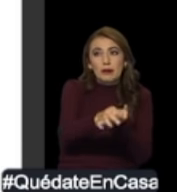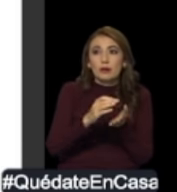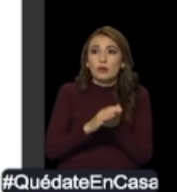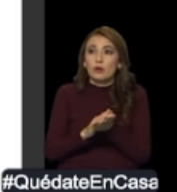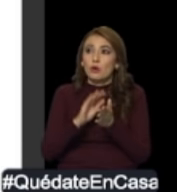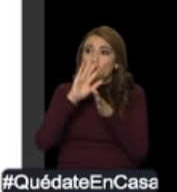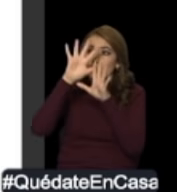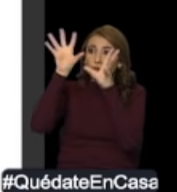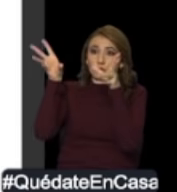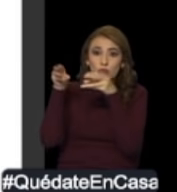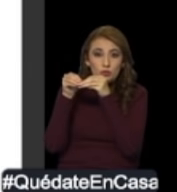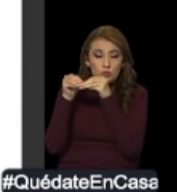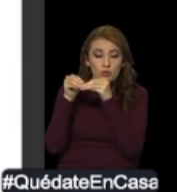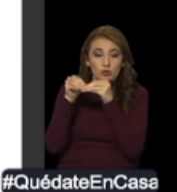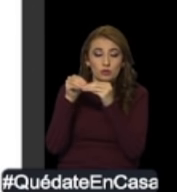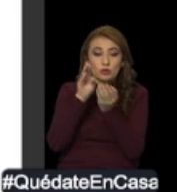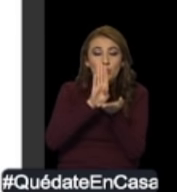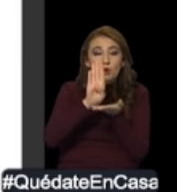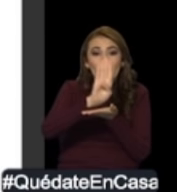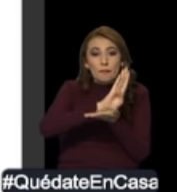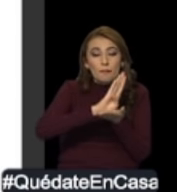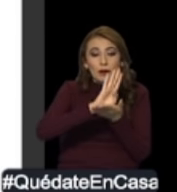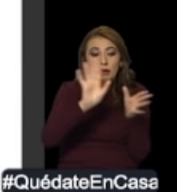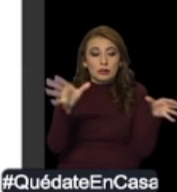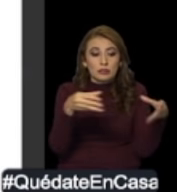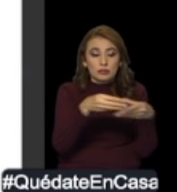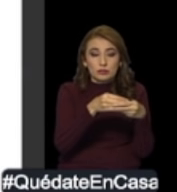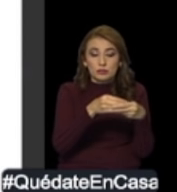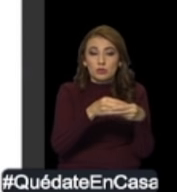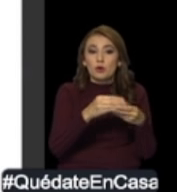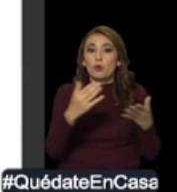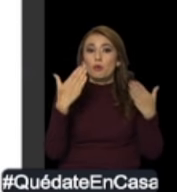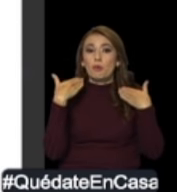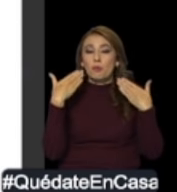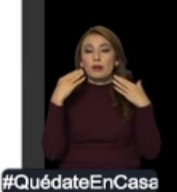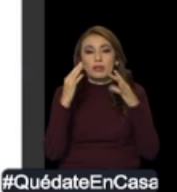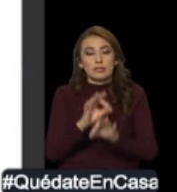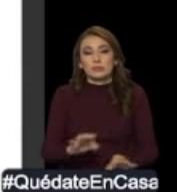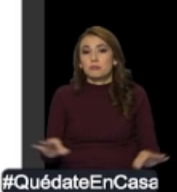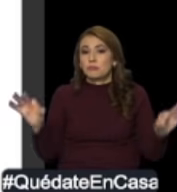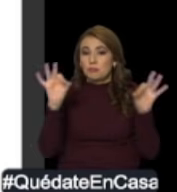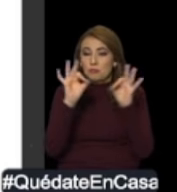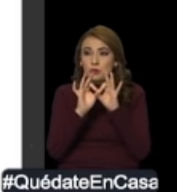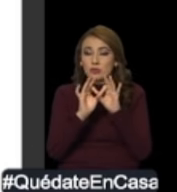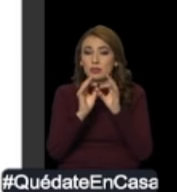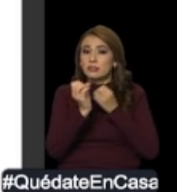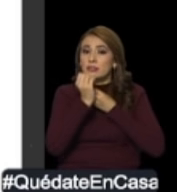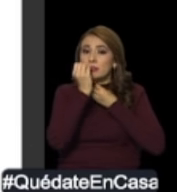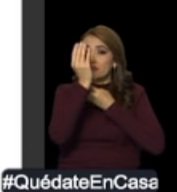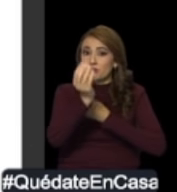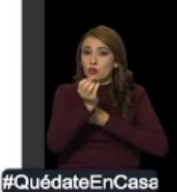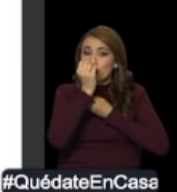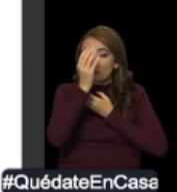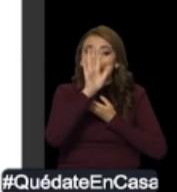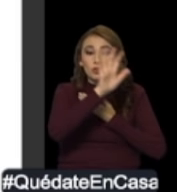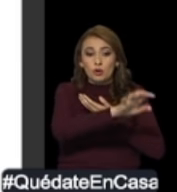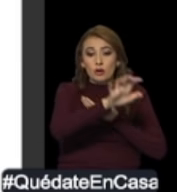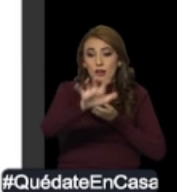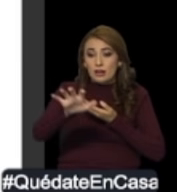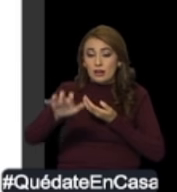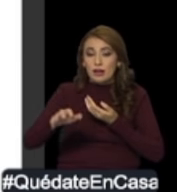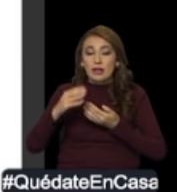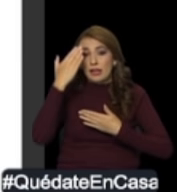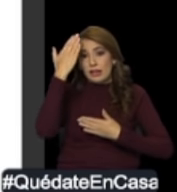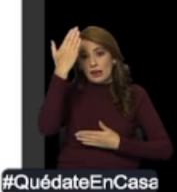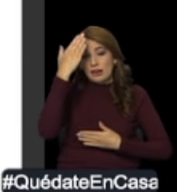como ha dicho la ministra, un recurso extremadamente importante para que cada uno de los cantones, cada una de las provincias